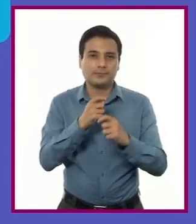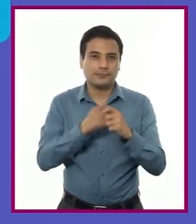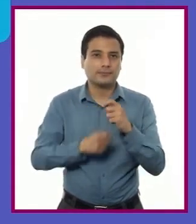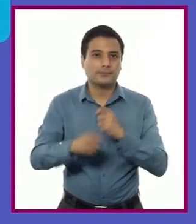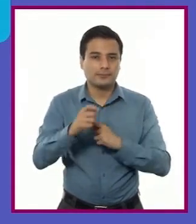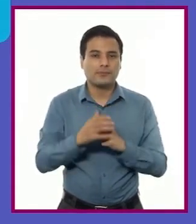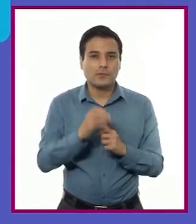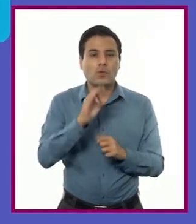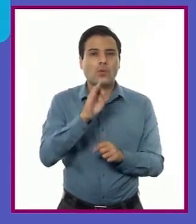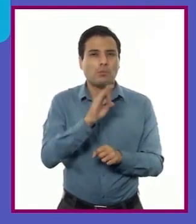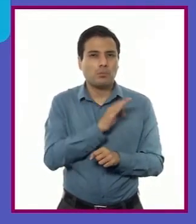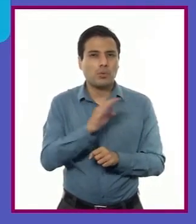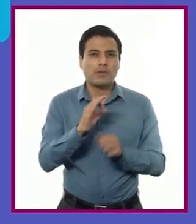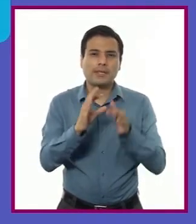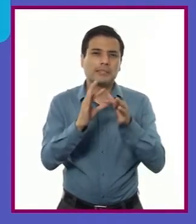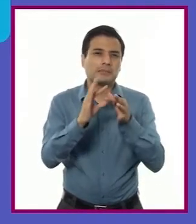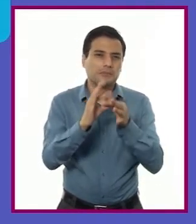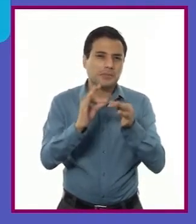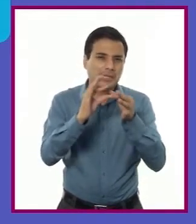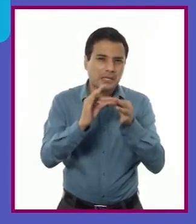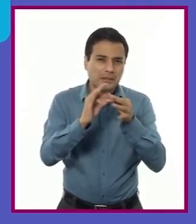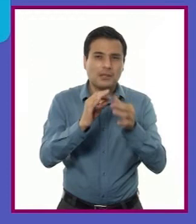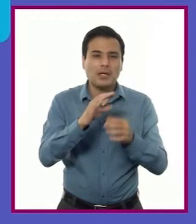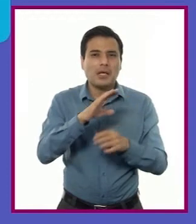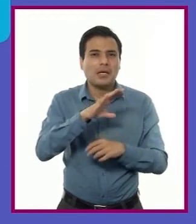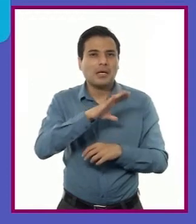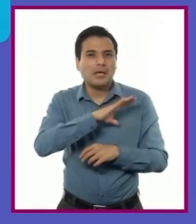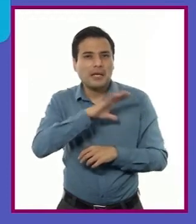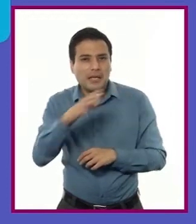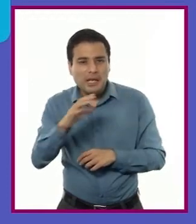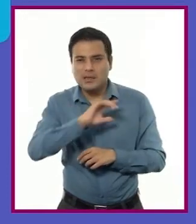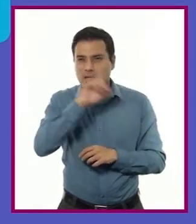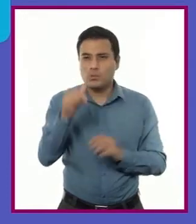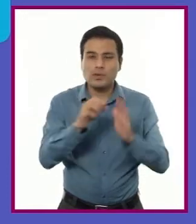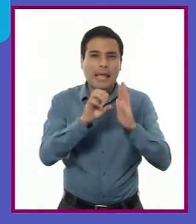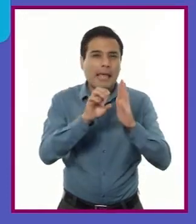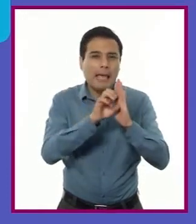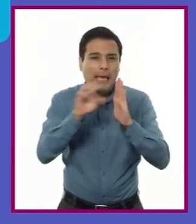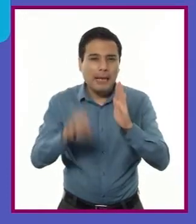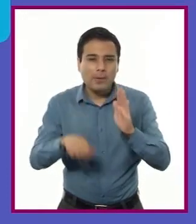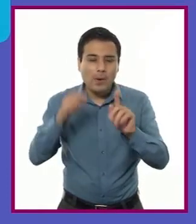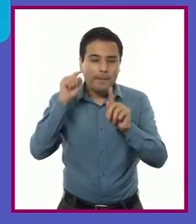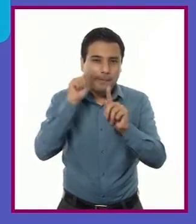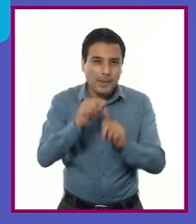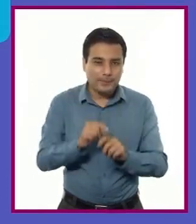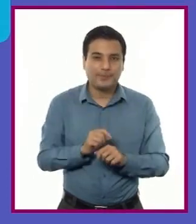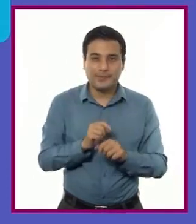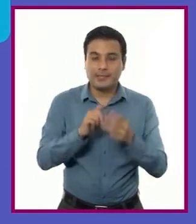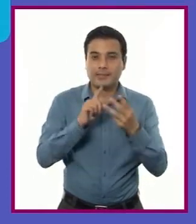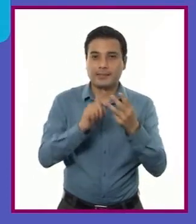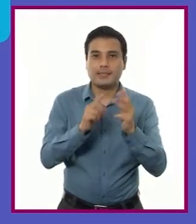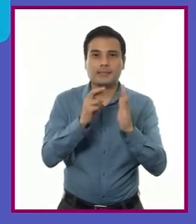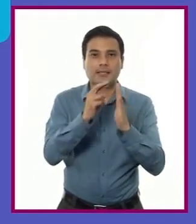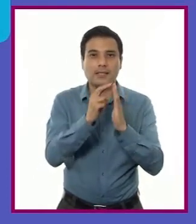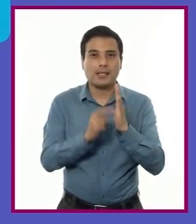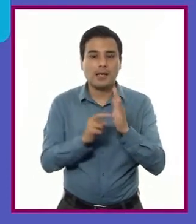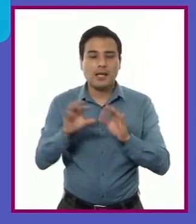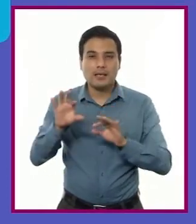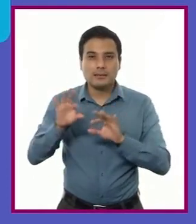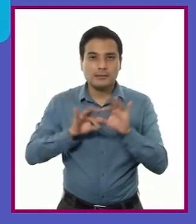o hechos específicos en conceptos generales. 3. Regla de selección. Para ello